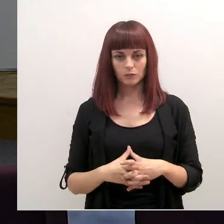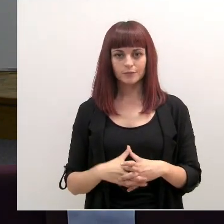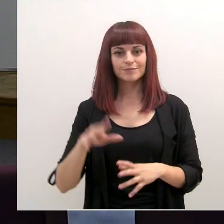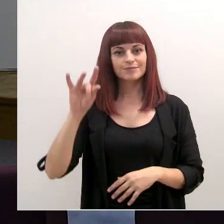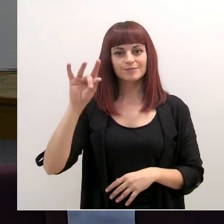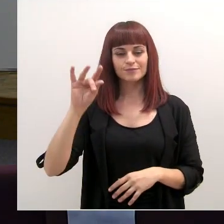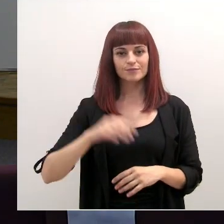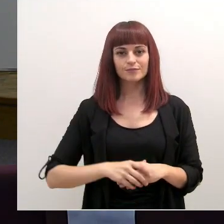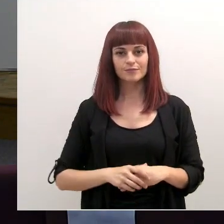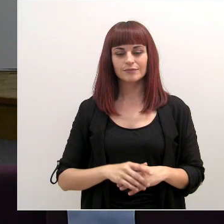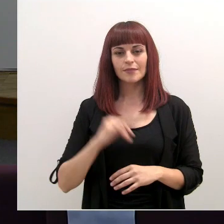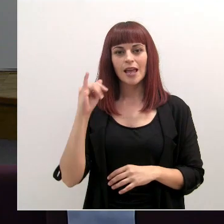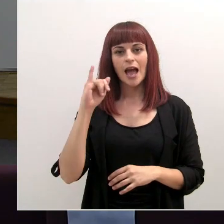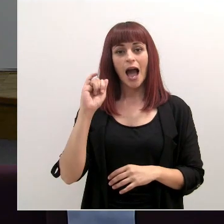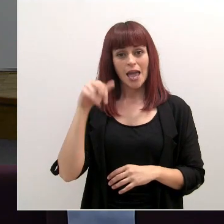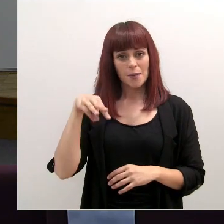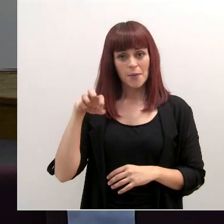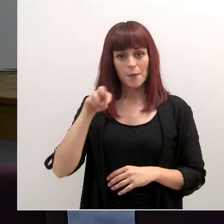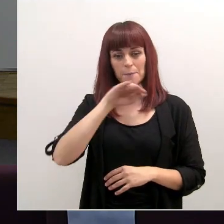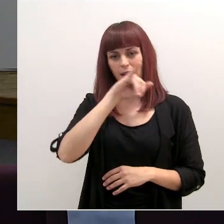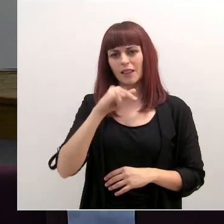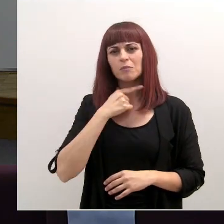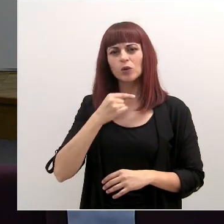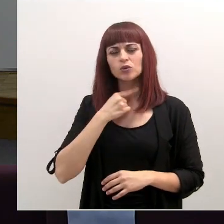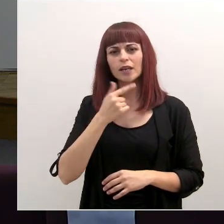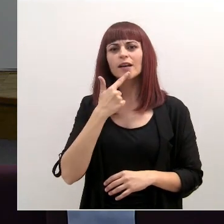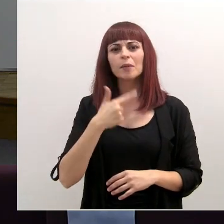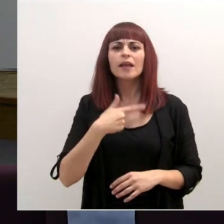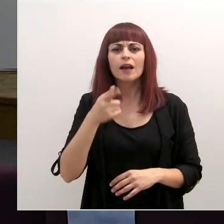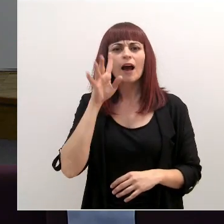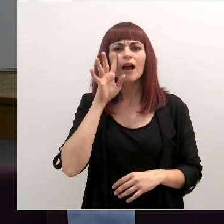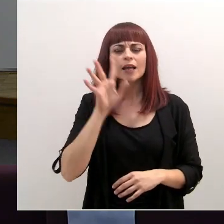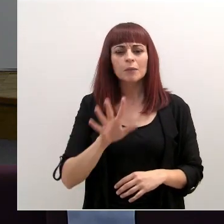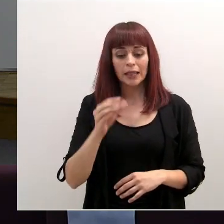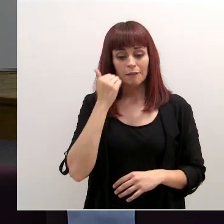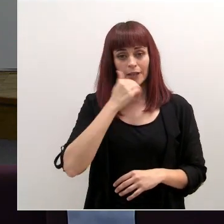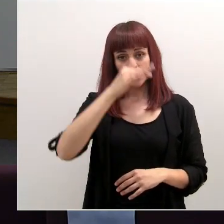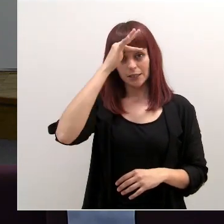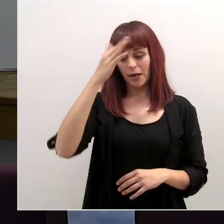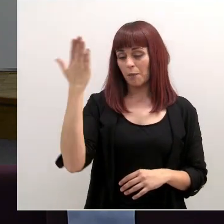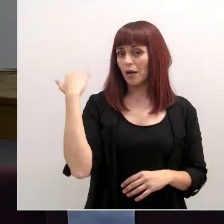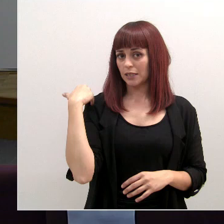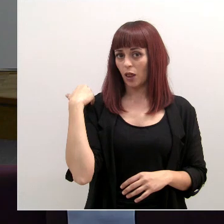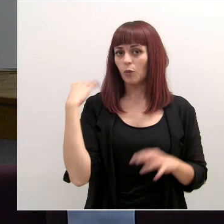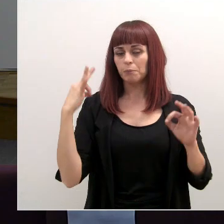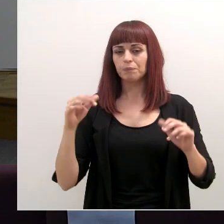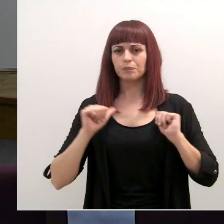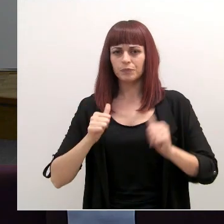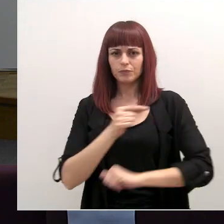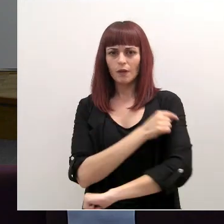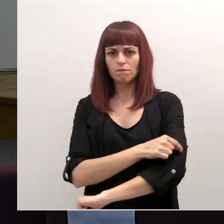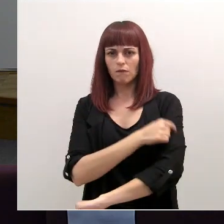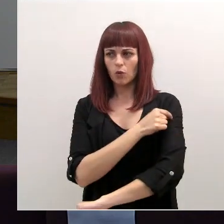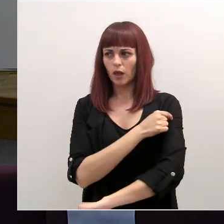Sí, Jaime Pérez, me gustaría que me dijera qué le ha parecido el pasado fin de semana el inicio de vacunación